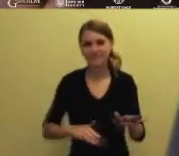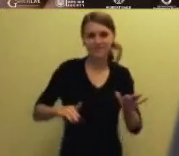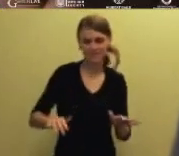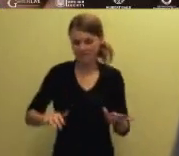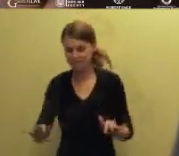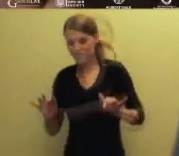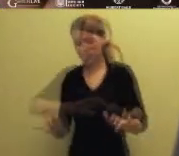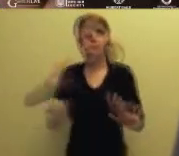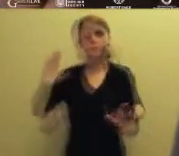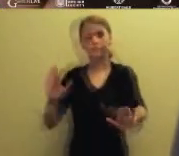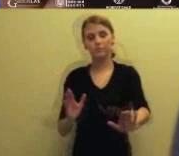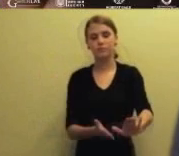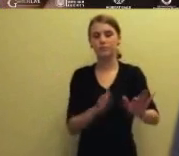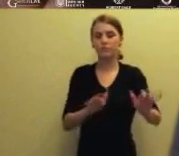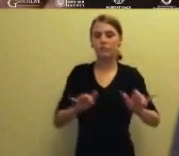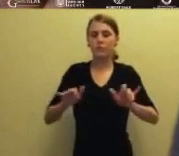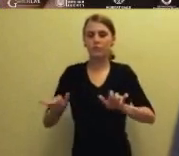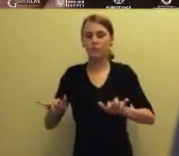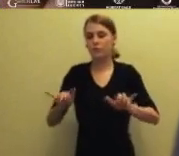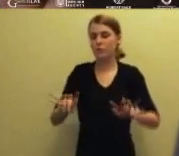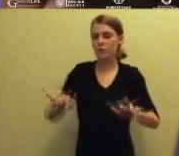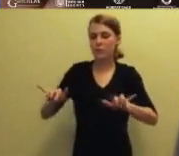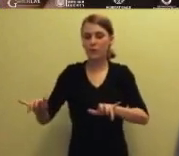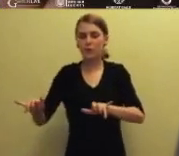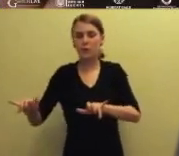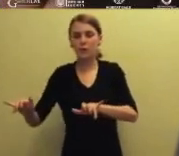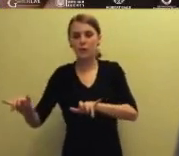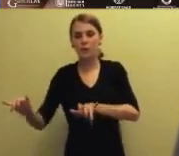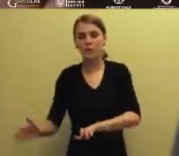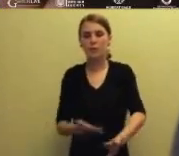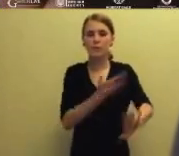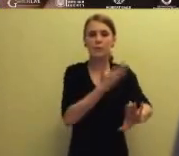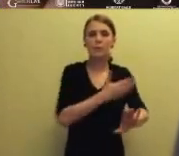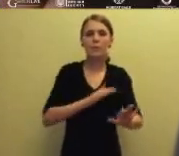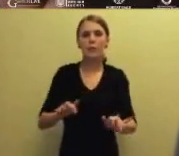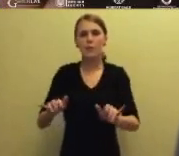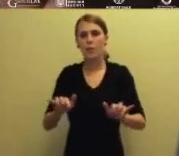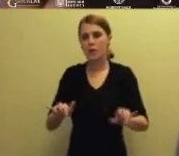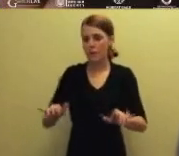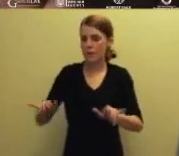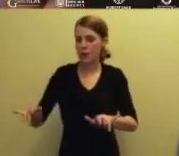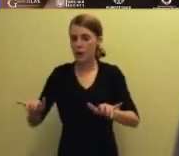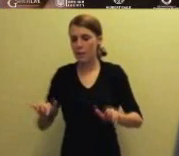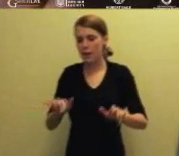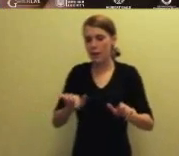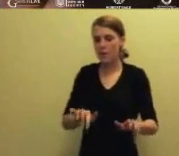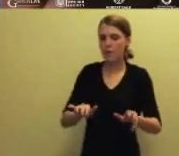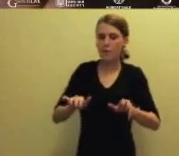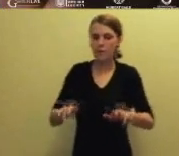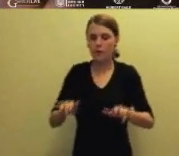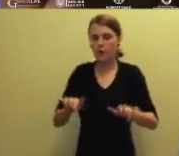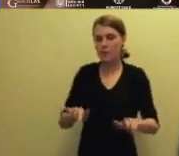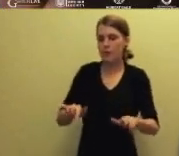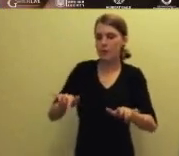técnicamente esto puede ser una pasada pero si la historia es de energúmenos mentales no te está contando no es interesante